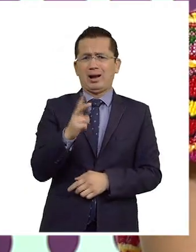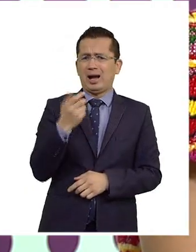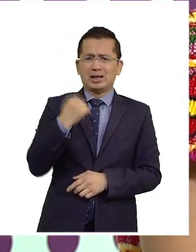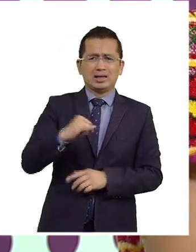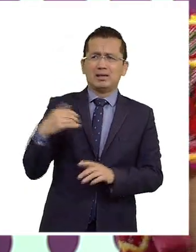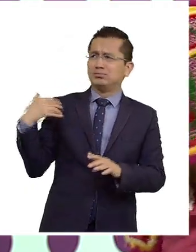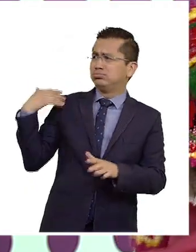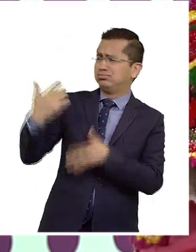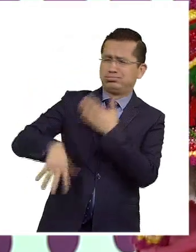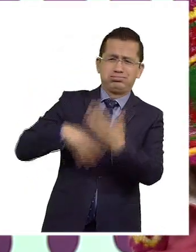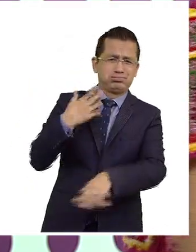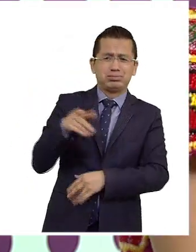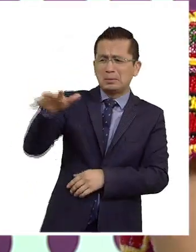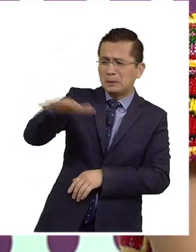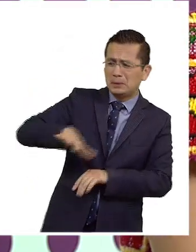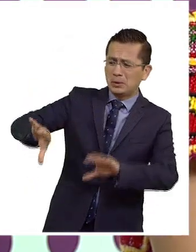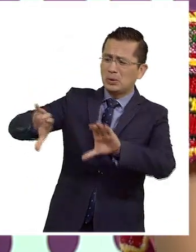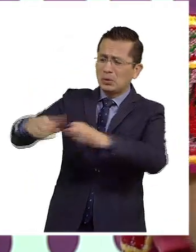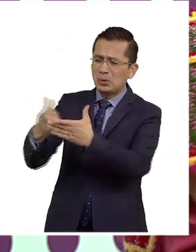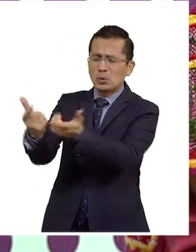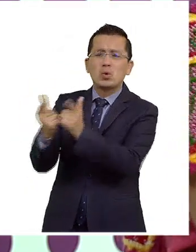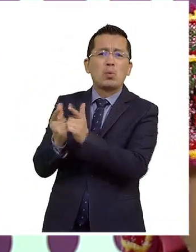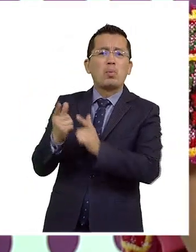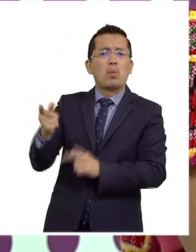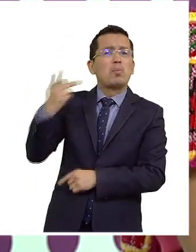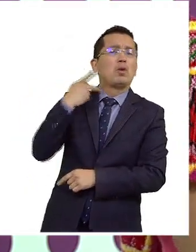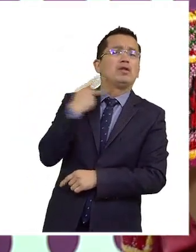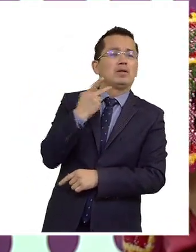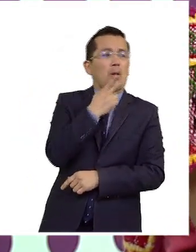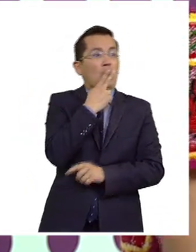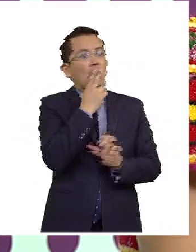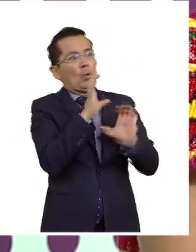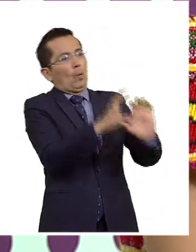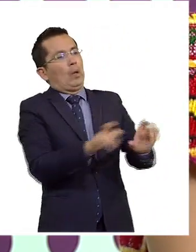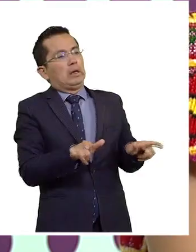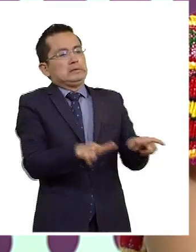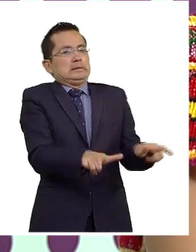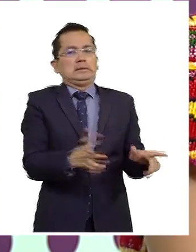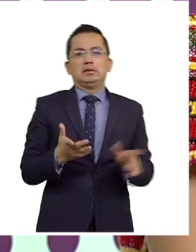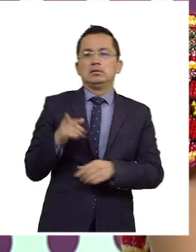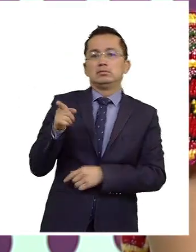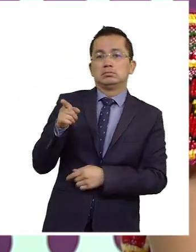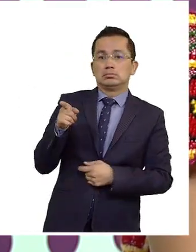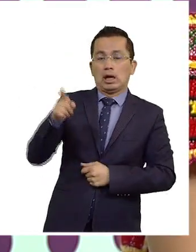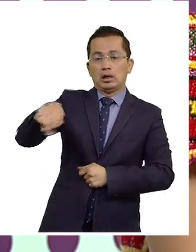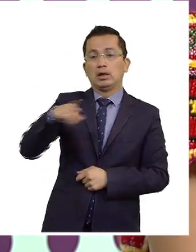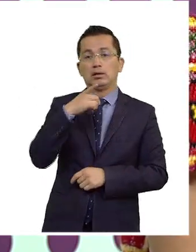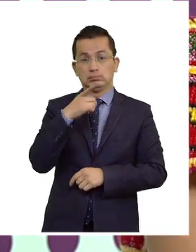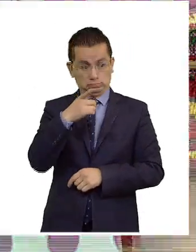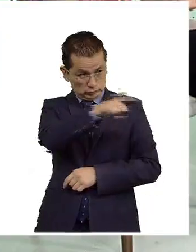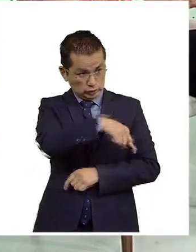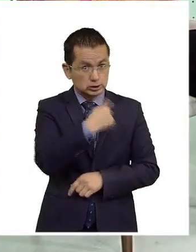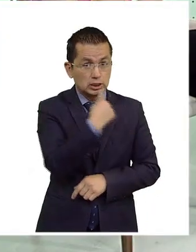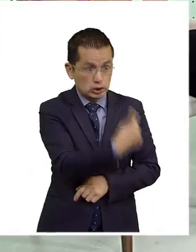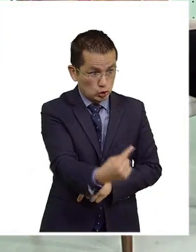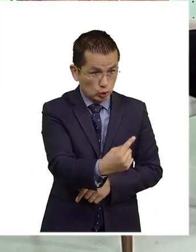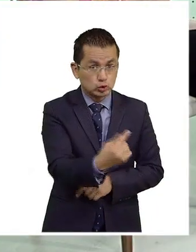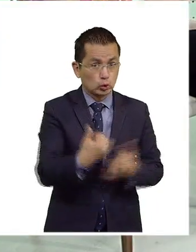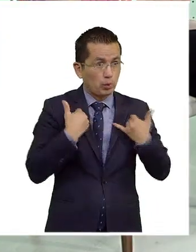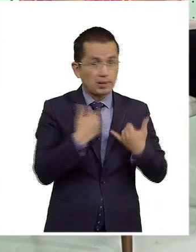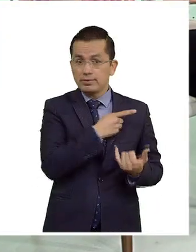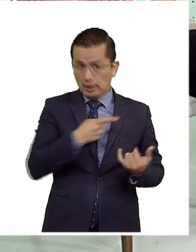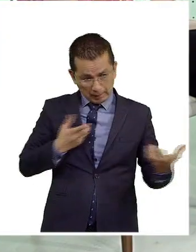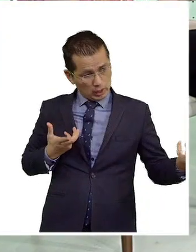por grupos conservadores. Si a las niñas, niños y adolescentes les permitimos Sí, hablar sí, de lo que opinan, pues entonces el